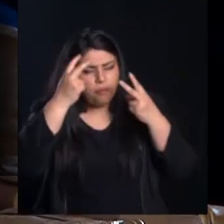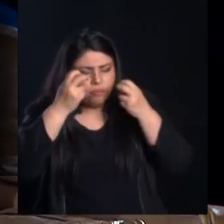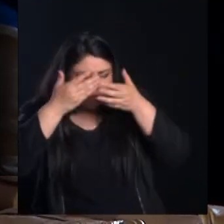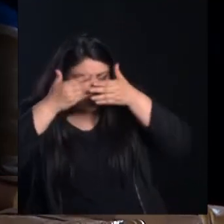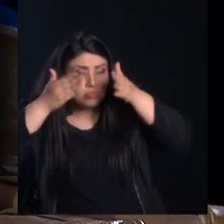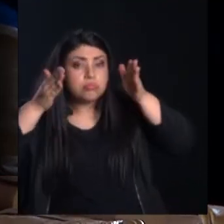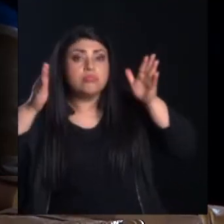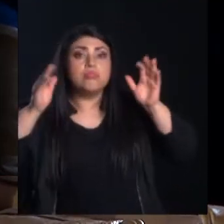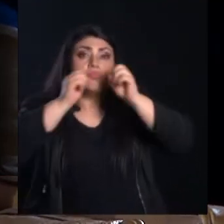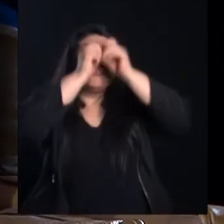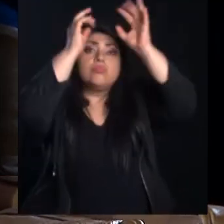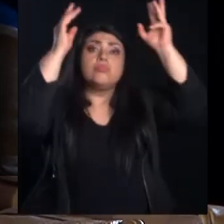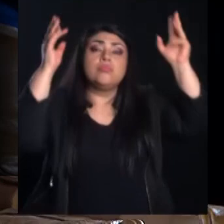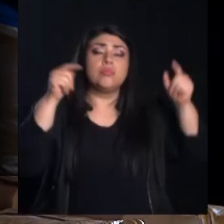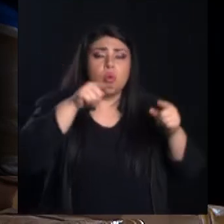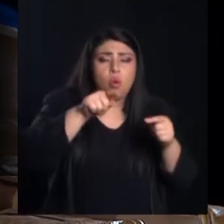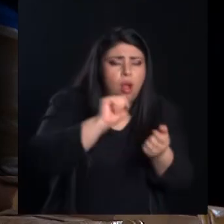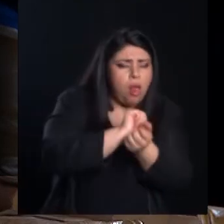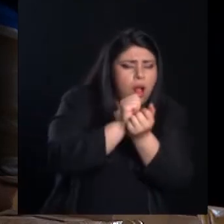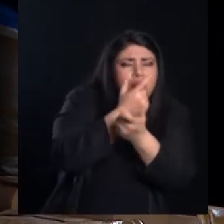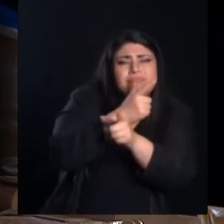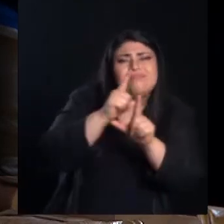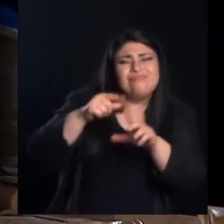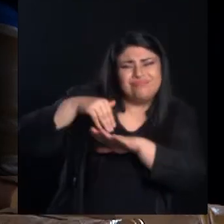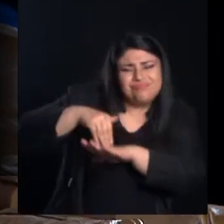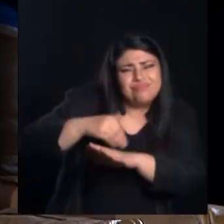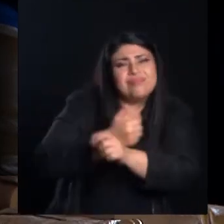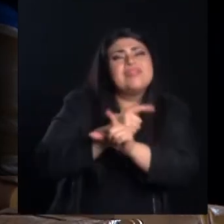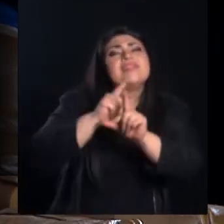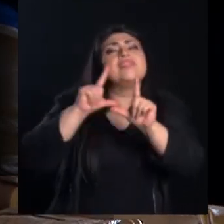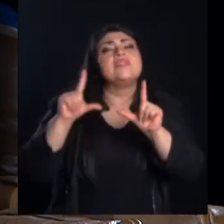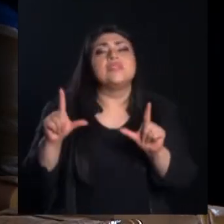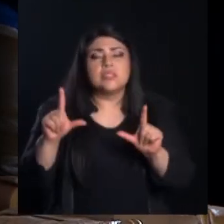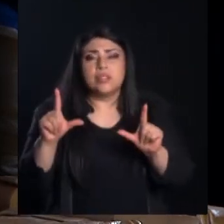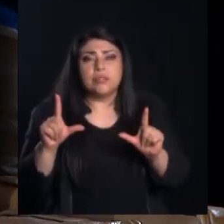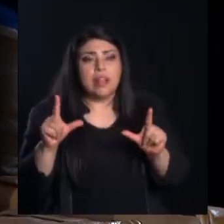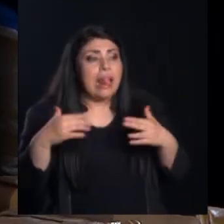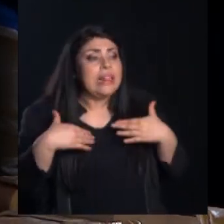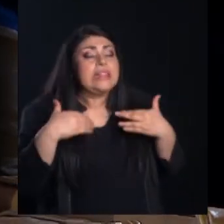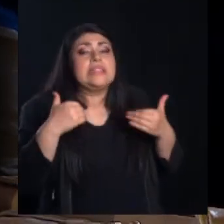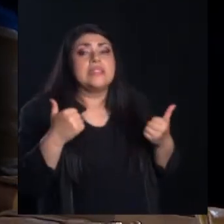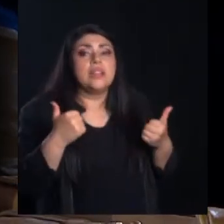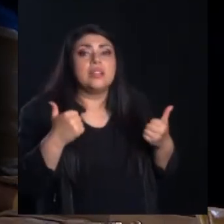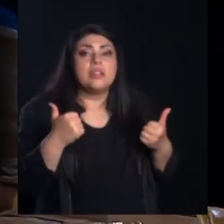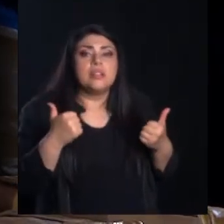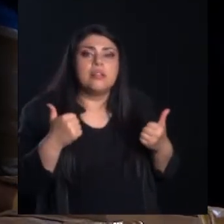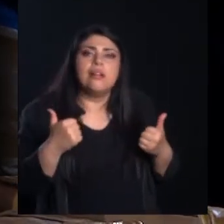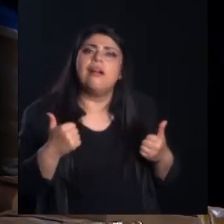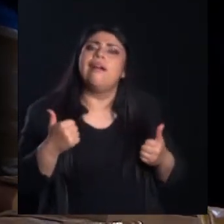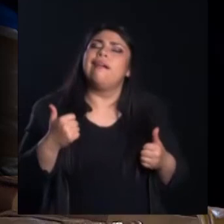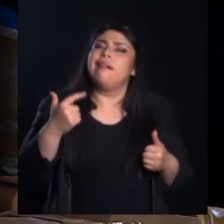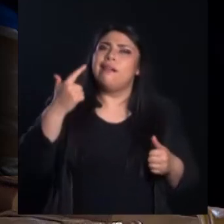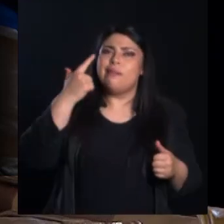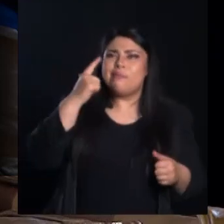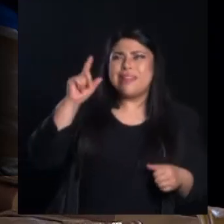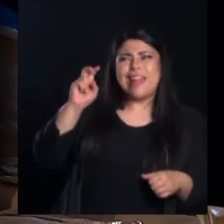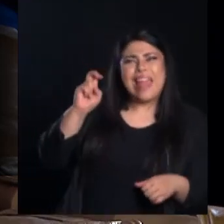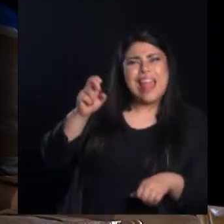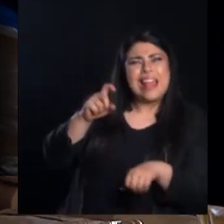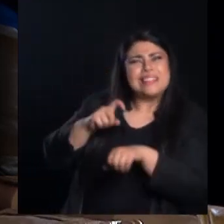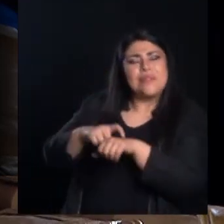libertad a los oprimidos me gusta este verso porque es ese momento donde jesús llega a la